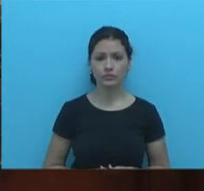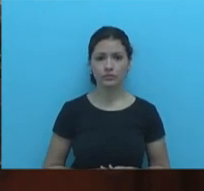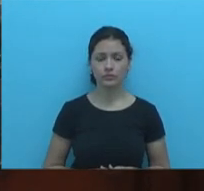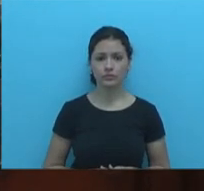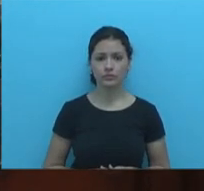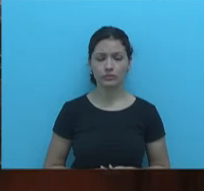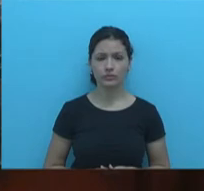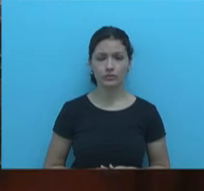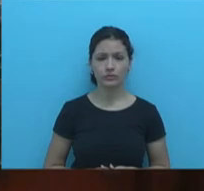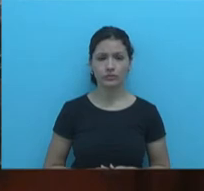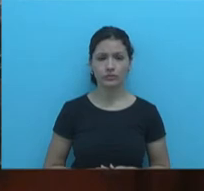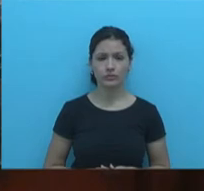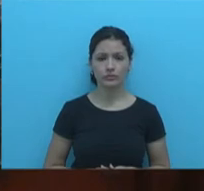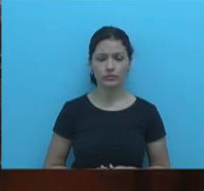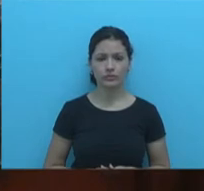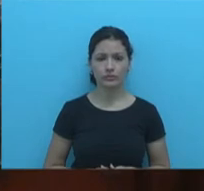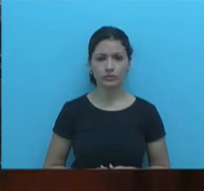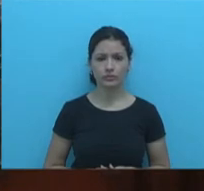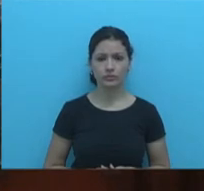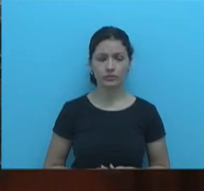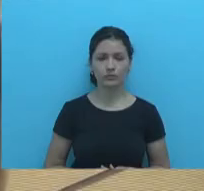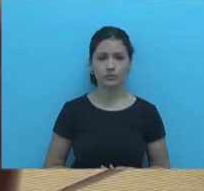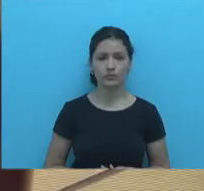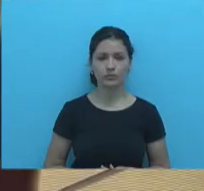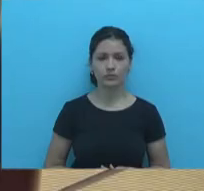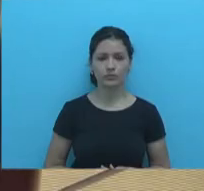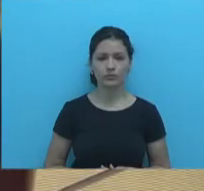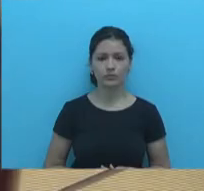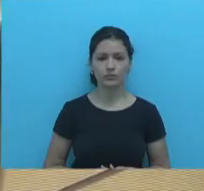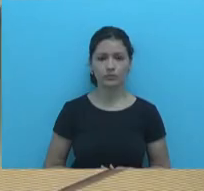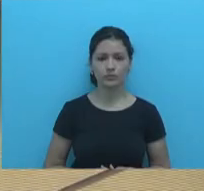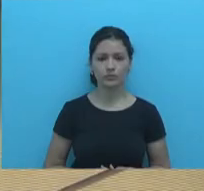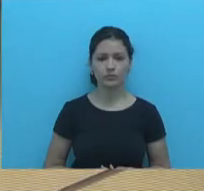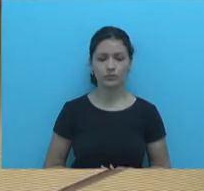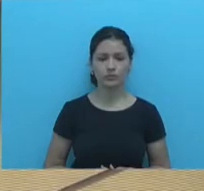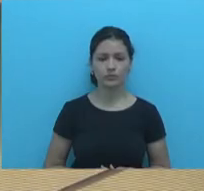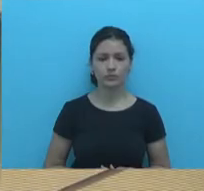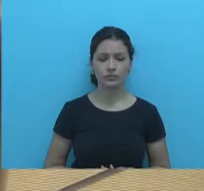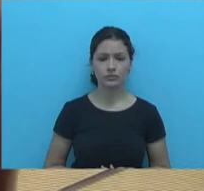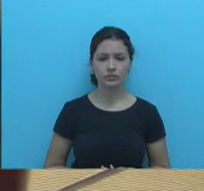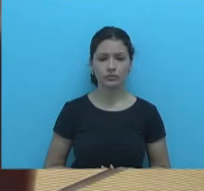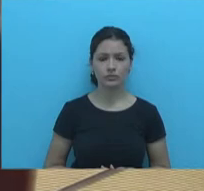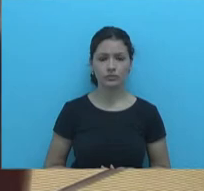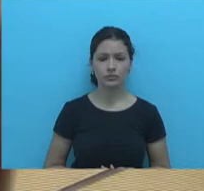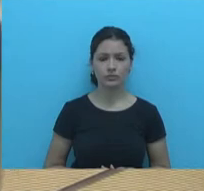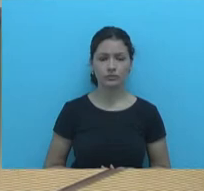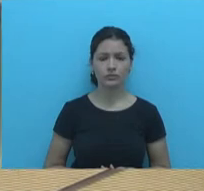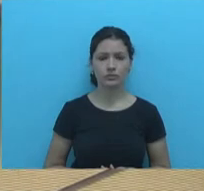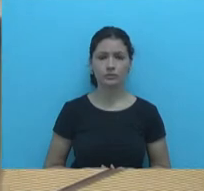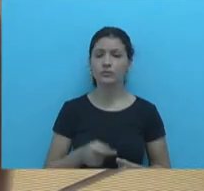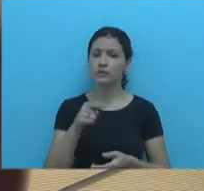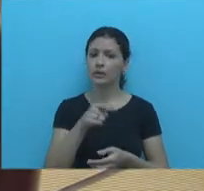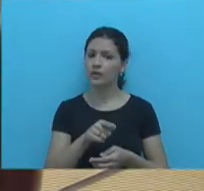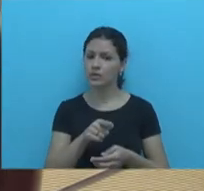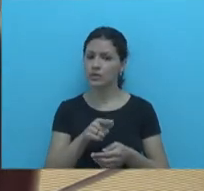Sí, tiene la palabra. Eso también entraría en la parte del proyecto. Lo vería también